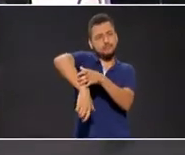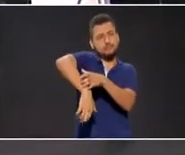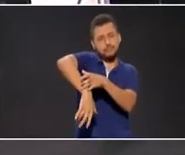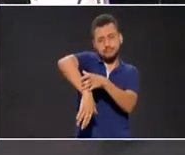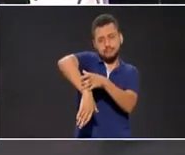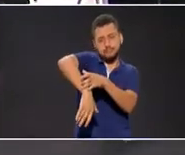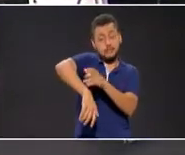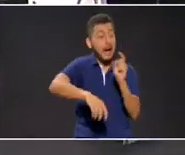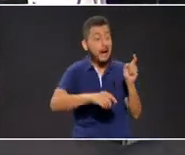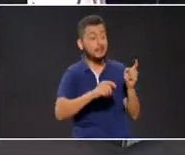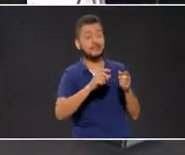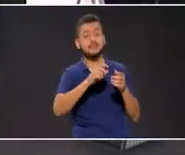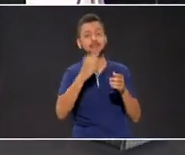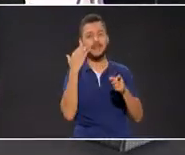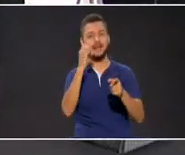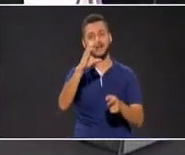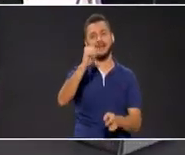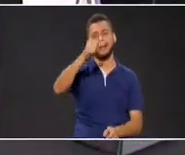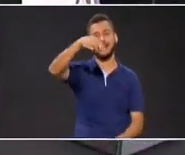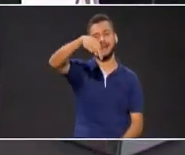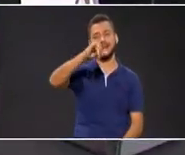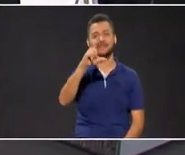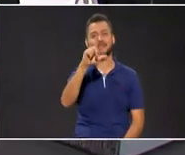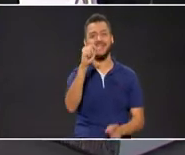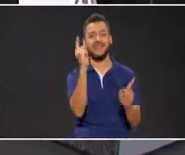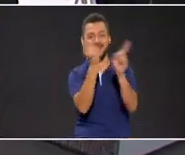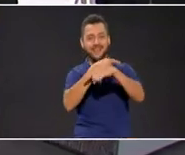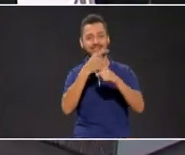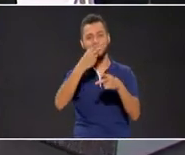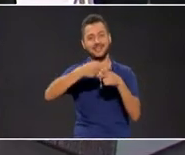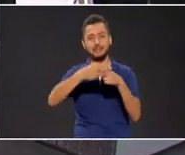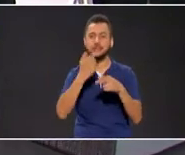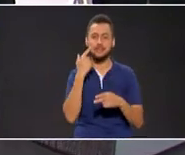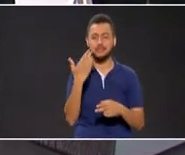bueno ya le cambiaron el nombre a